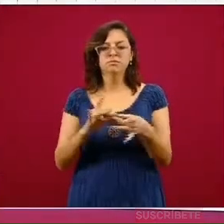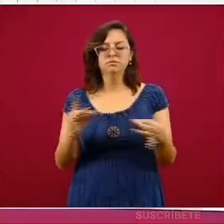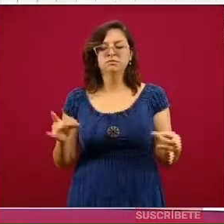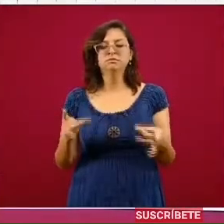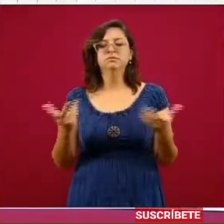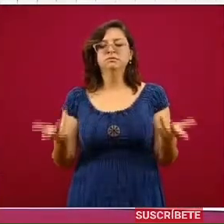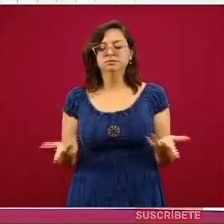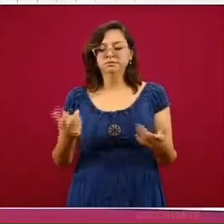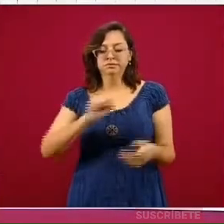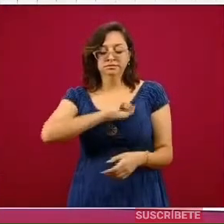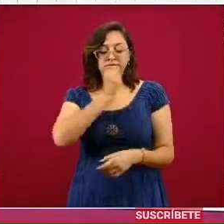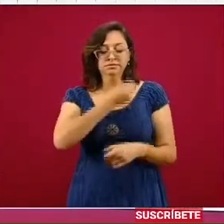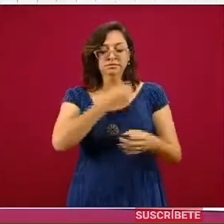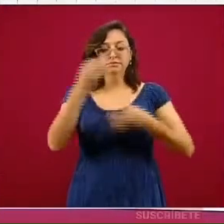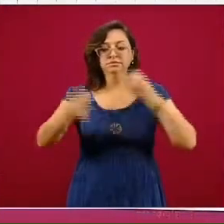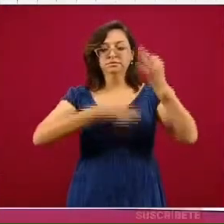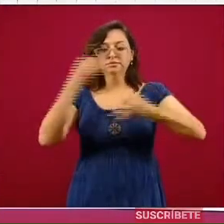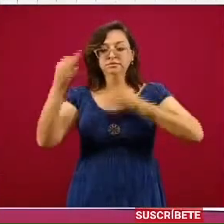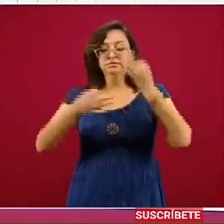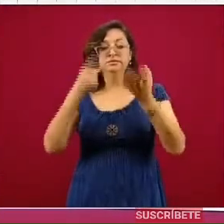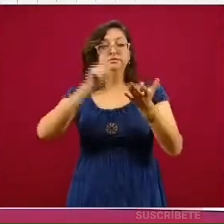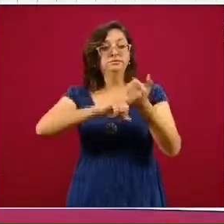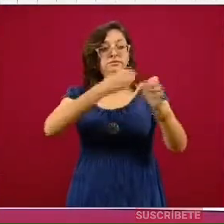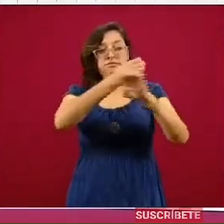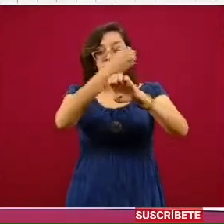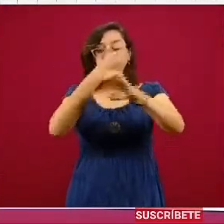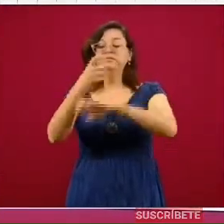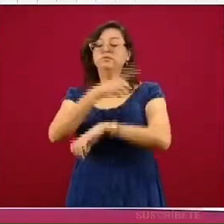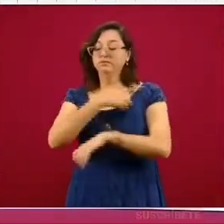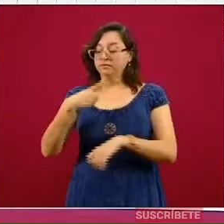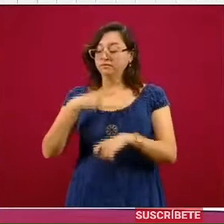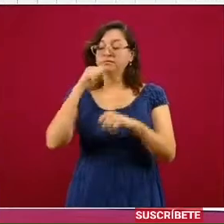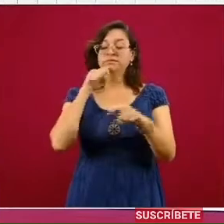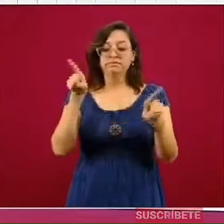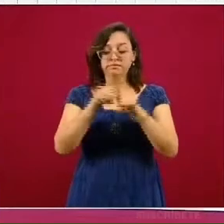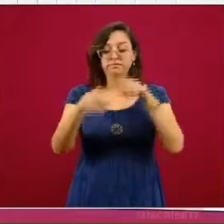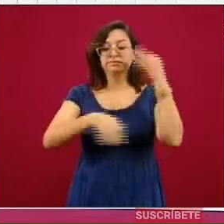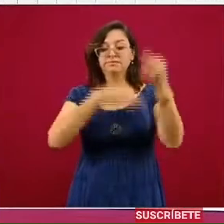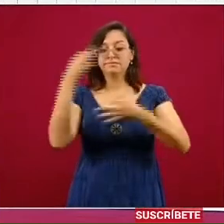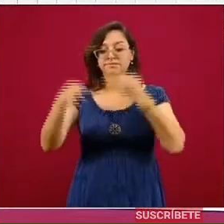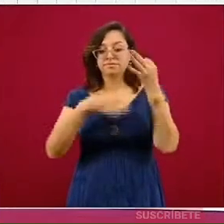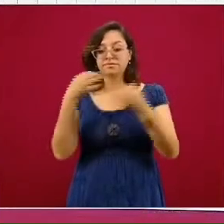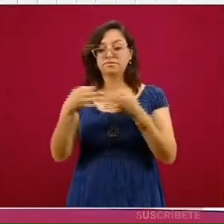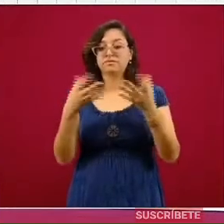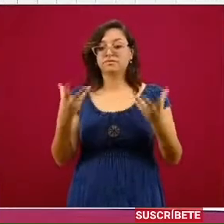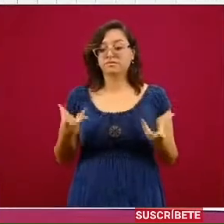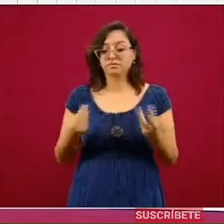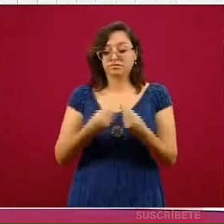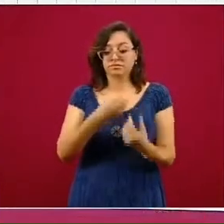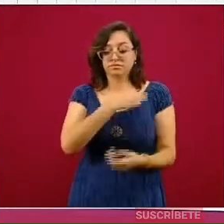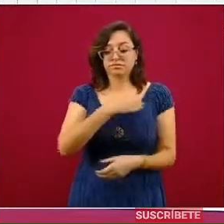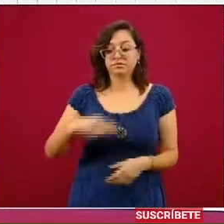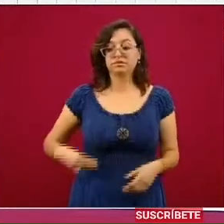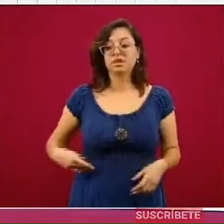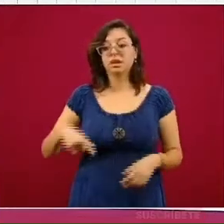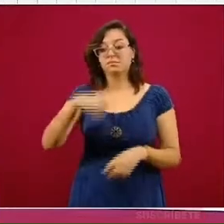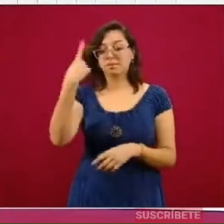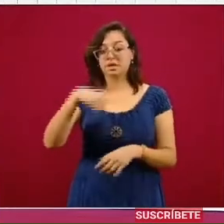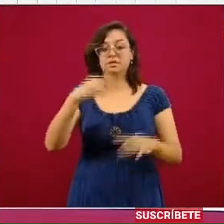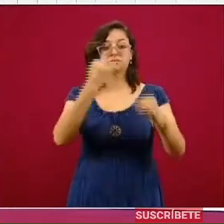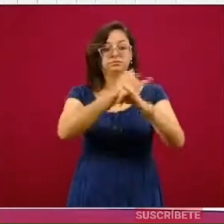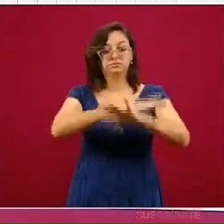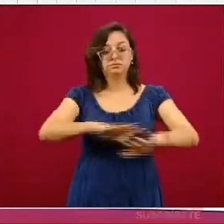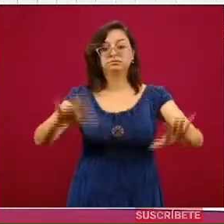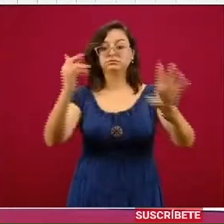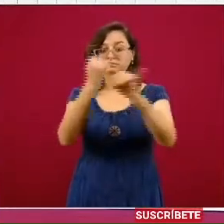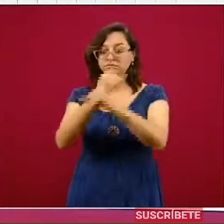la promoción de la salud también en los estados se debe llevar a cabo y buscar la colaboración municipal para transmitir